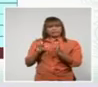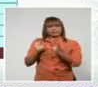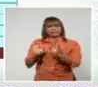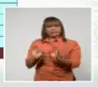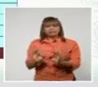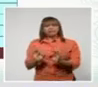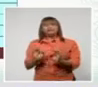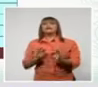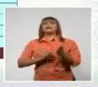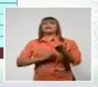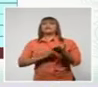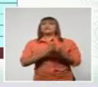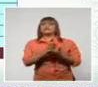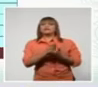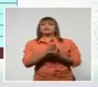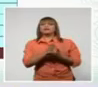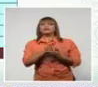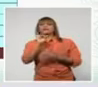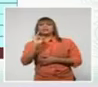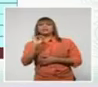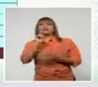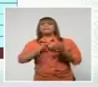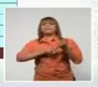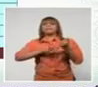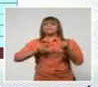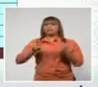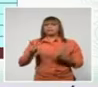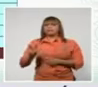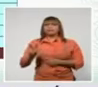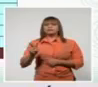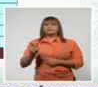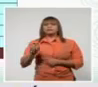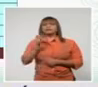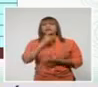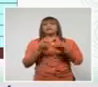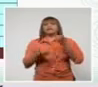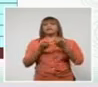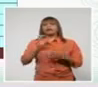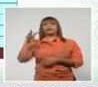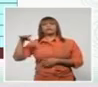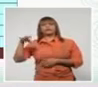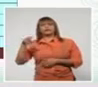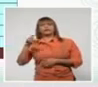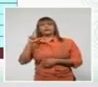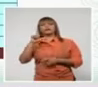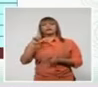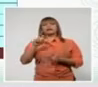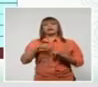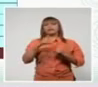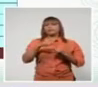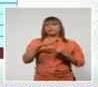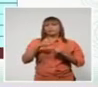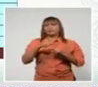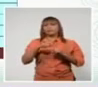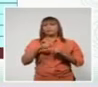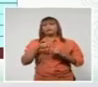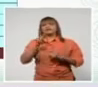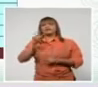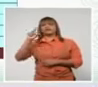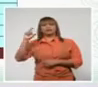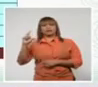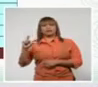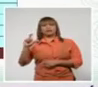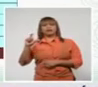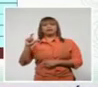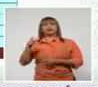se mantienen 7 provincias, Cienfuegos, Pinar del Río, Las Tunas, Villa Clara,